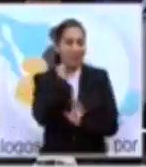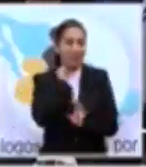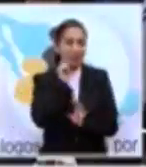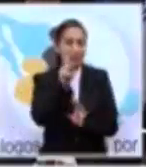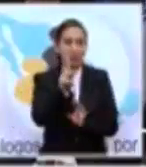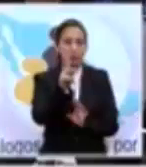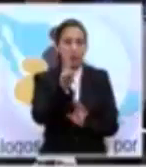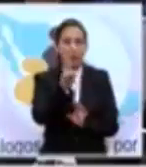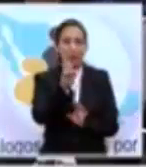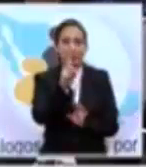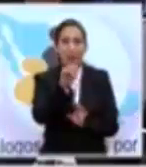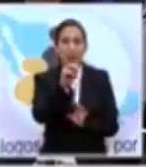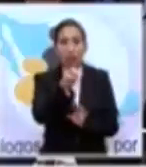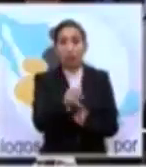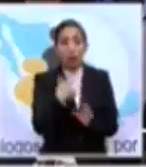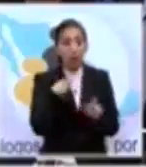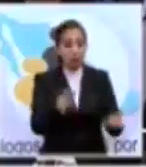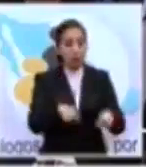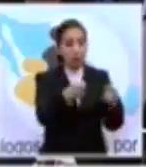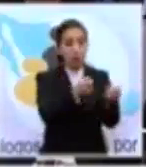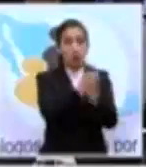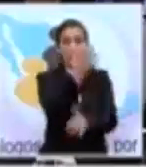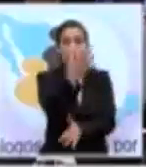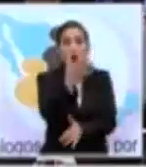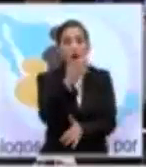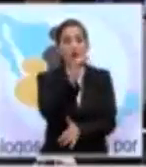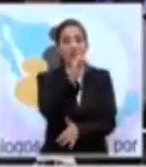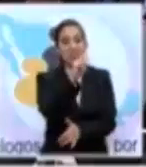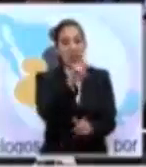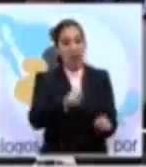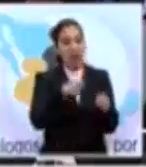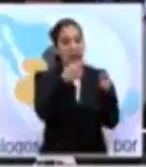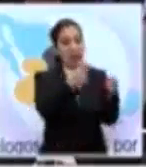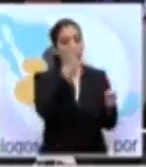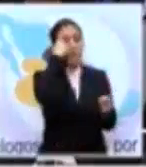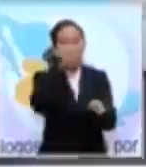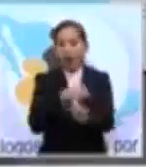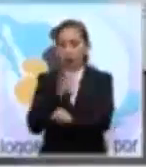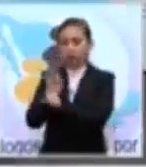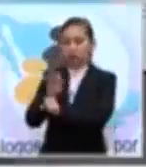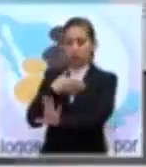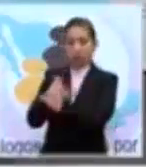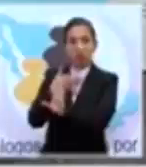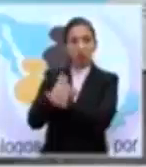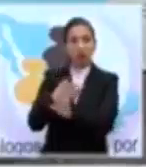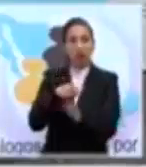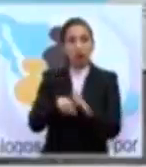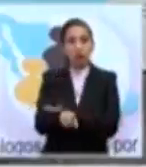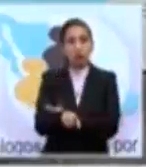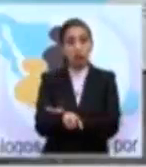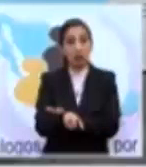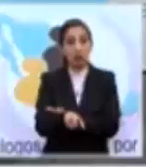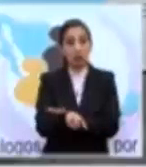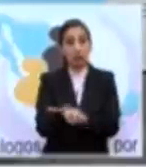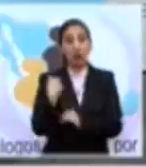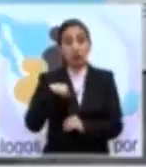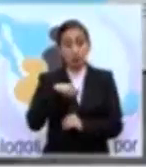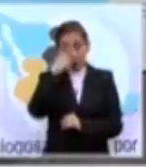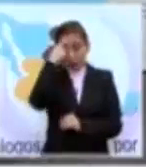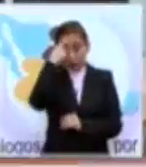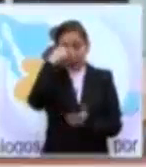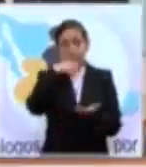Preciado, de nombrar al nuevo fiscal anticorrupción. Y como siempre, nuestro